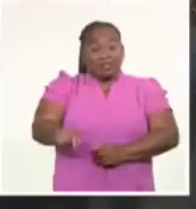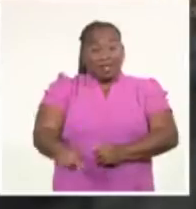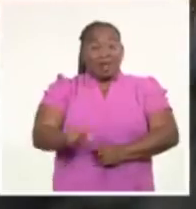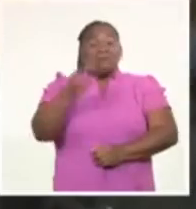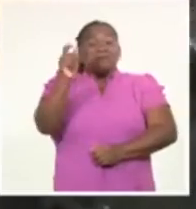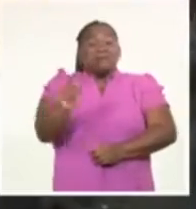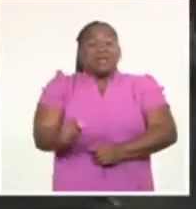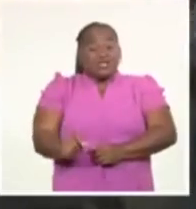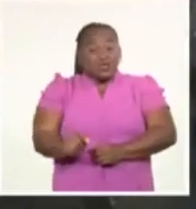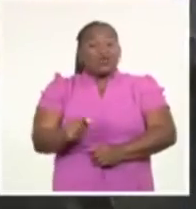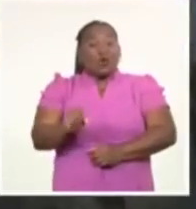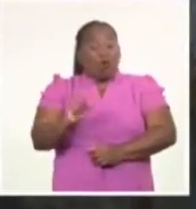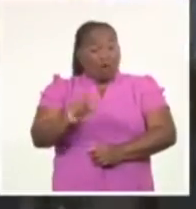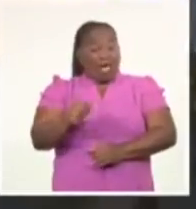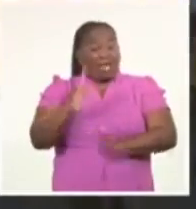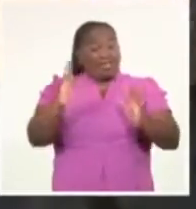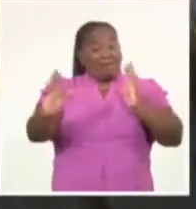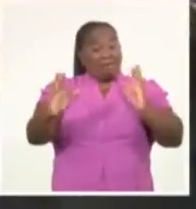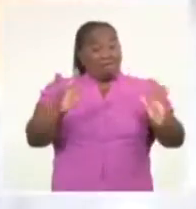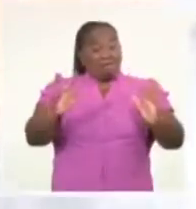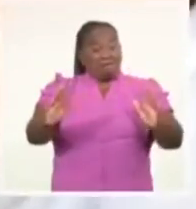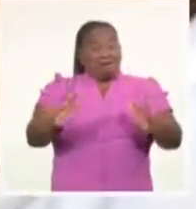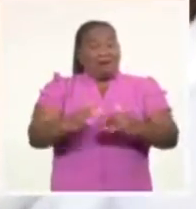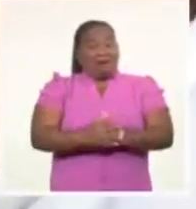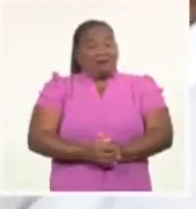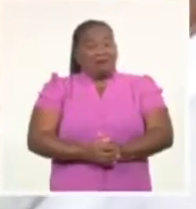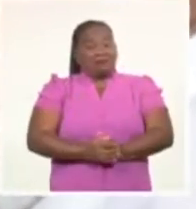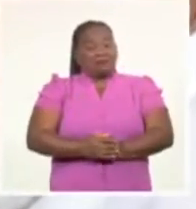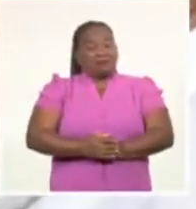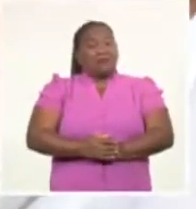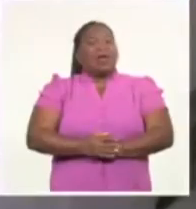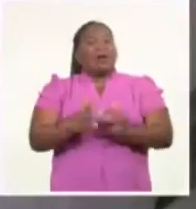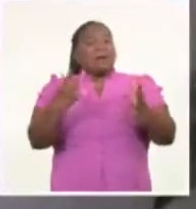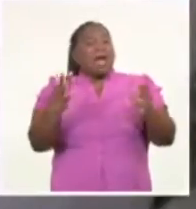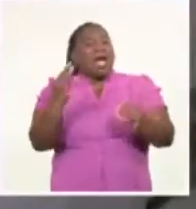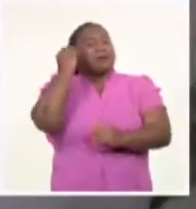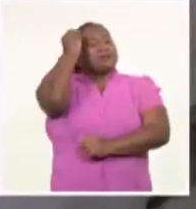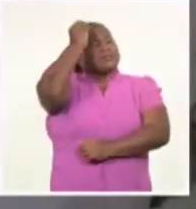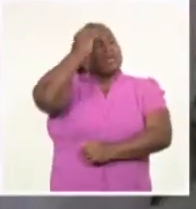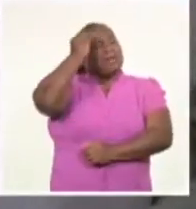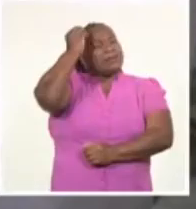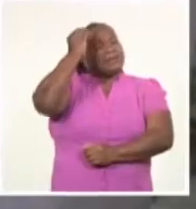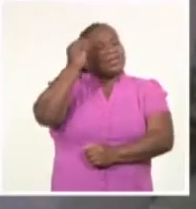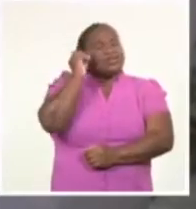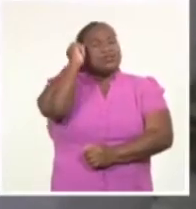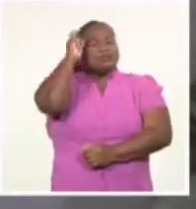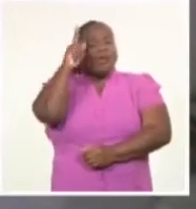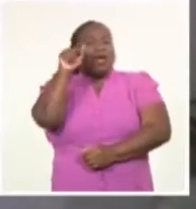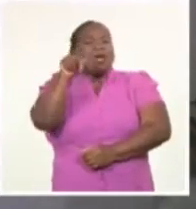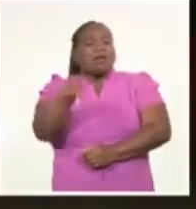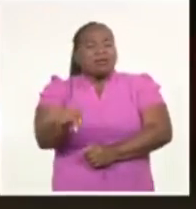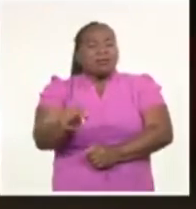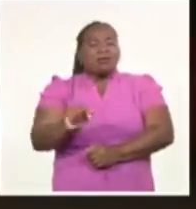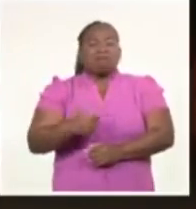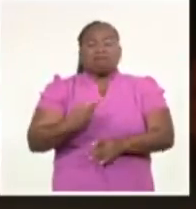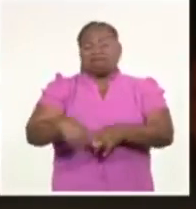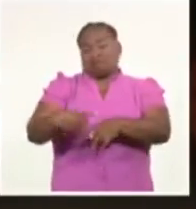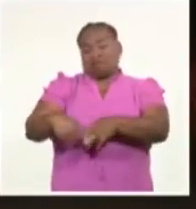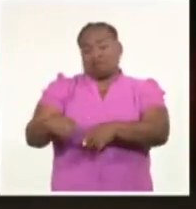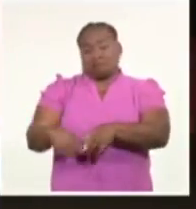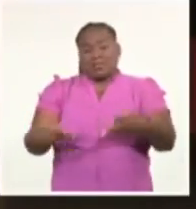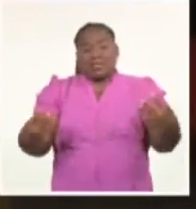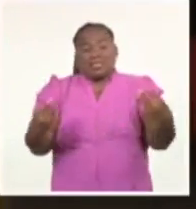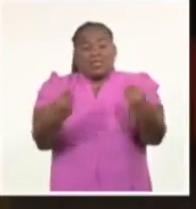de aquella gesta gloriosa. Manos, pensamientos, iniciativas, talentos y vocaciones se unen con